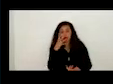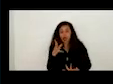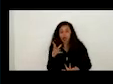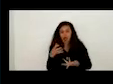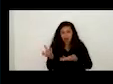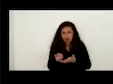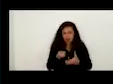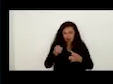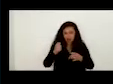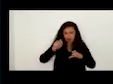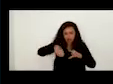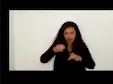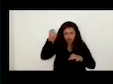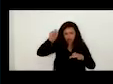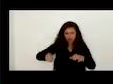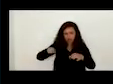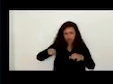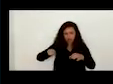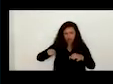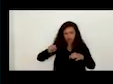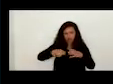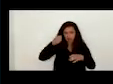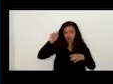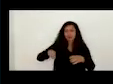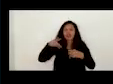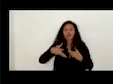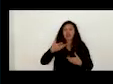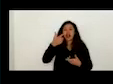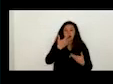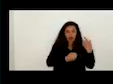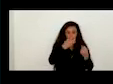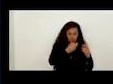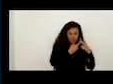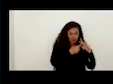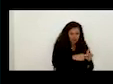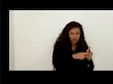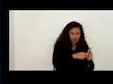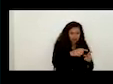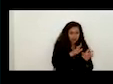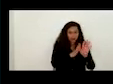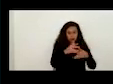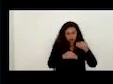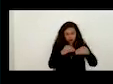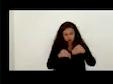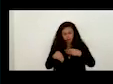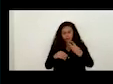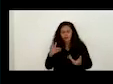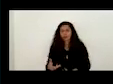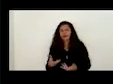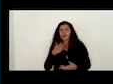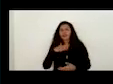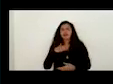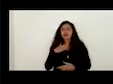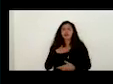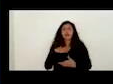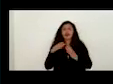dentro de los lácteos. Si bien es un producto que proviene de la leche, por el tipo de nutriente que me va a aportar, que casi en su